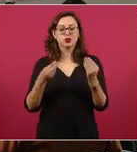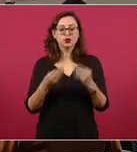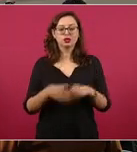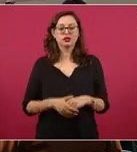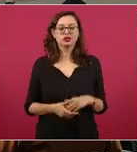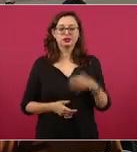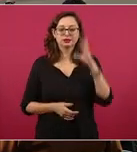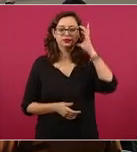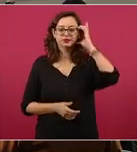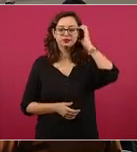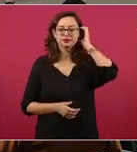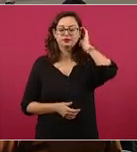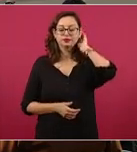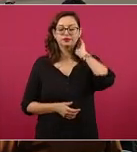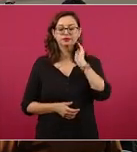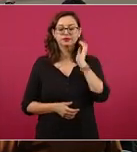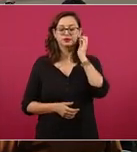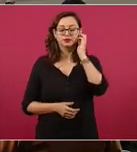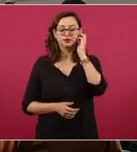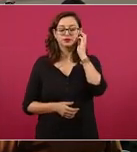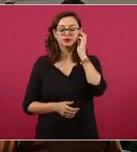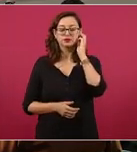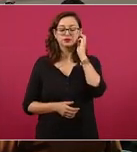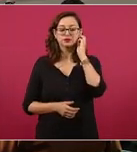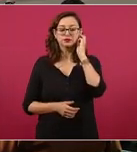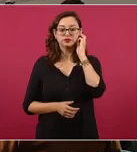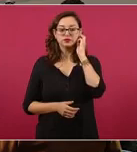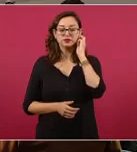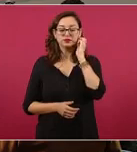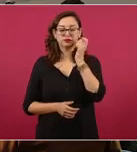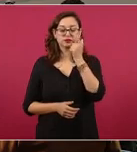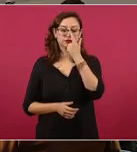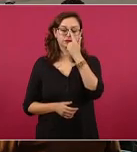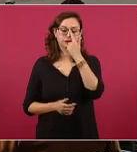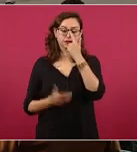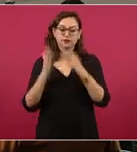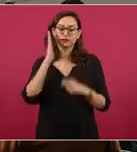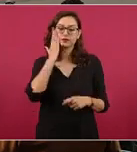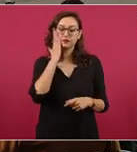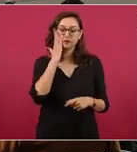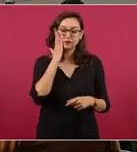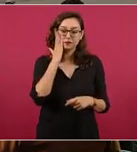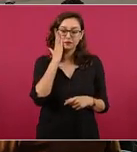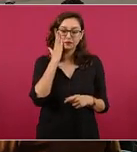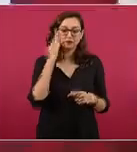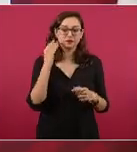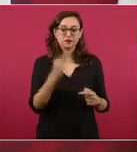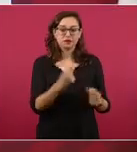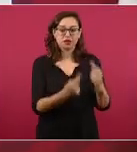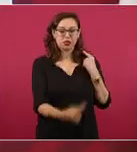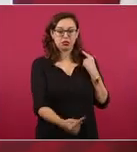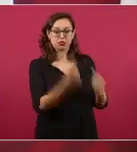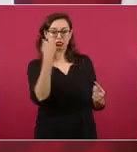donde aparece él diciendo, ¿sí?, que yo soy